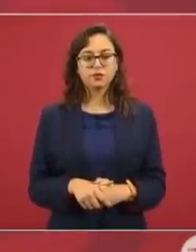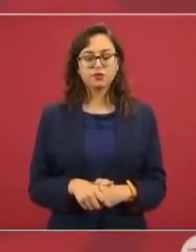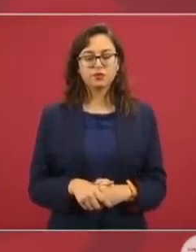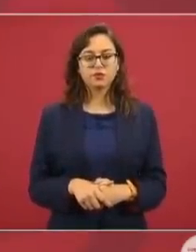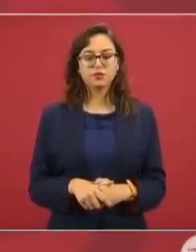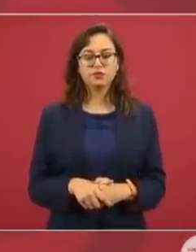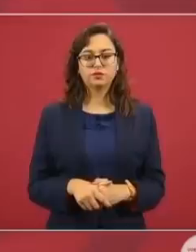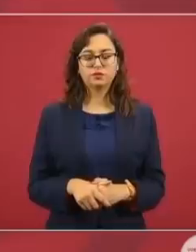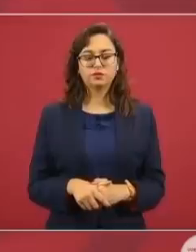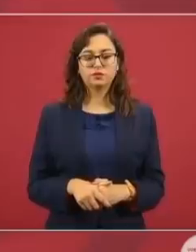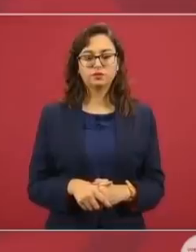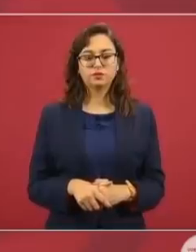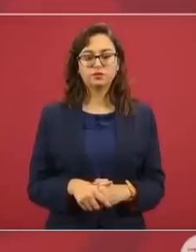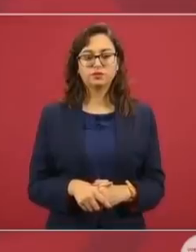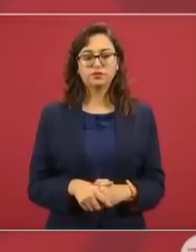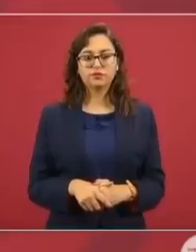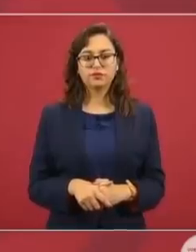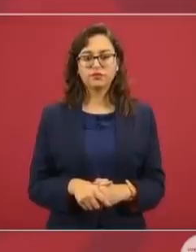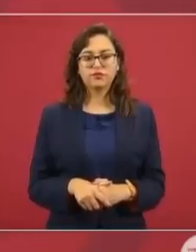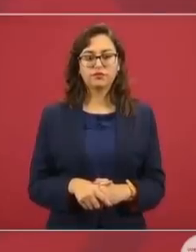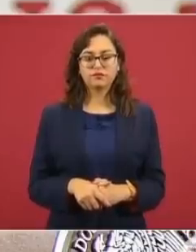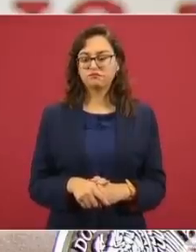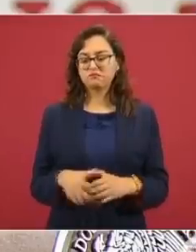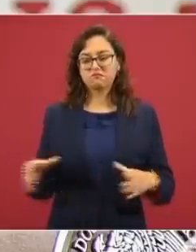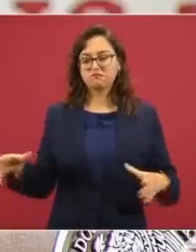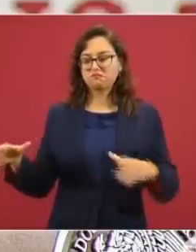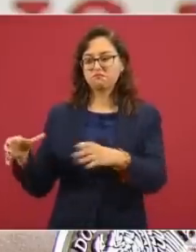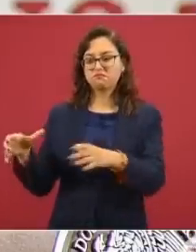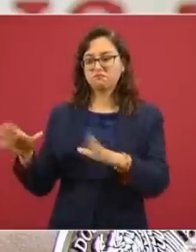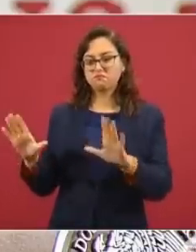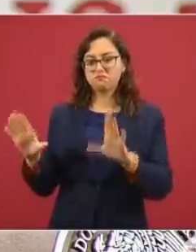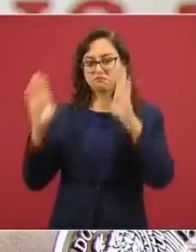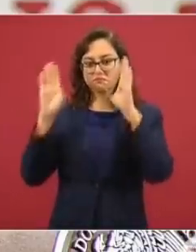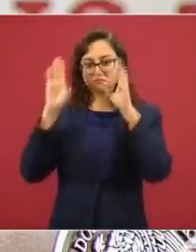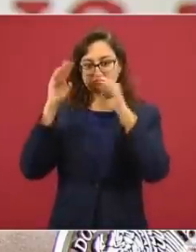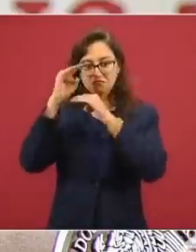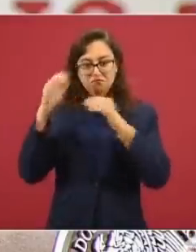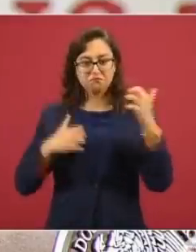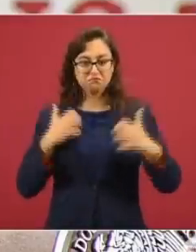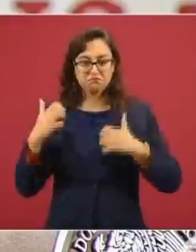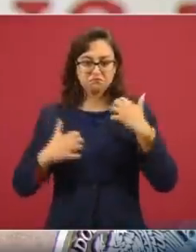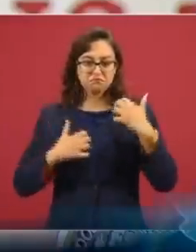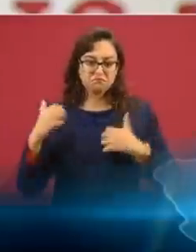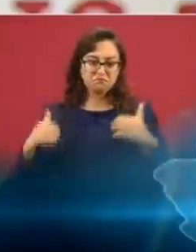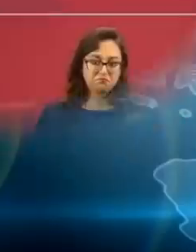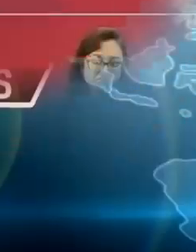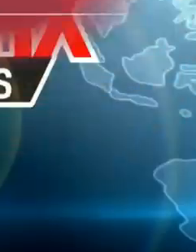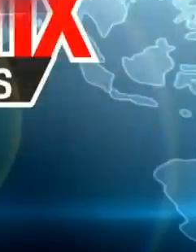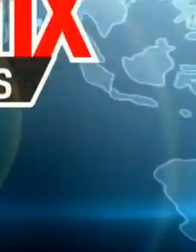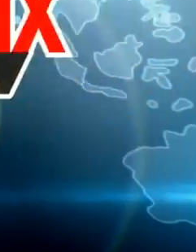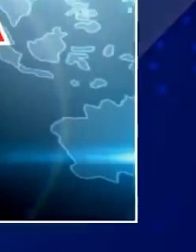No hay diferencia, es el pensamiento conservador. Están muy molestos los conservadores